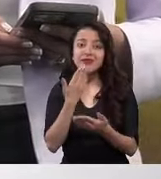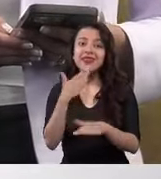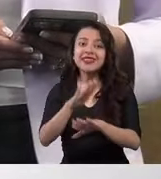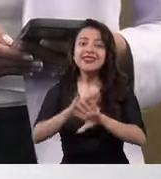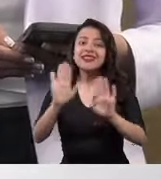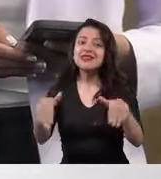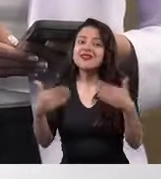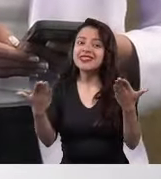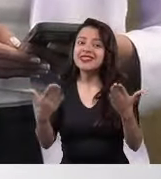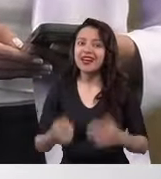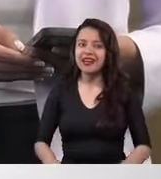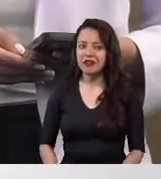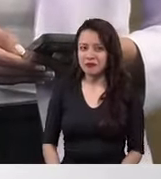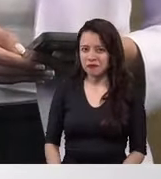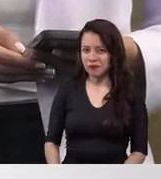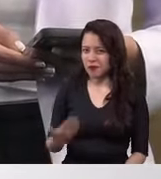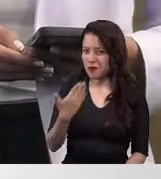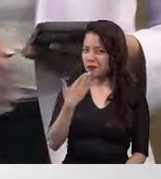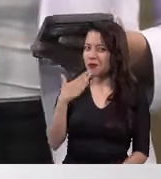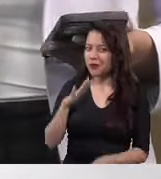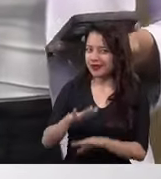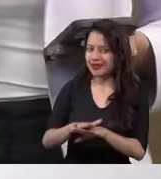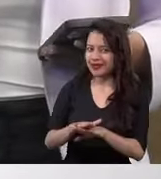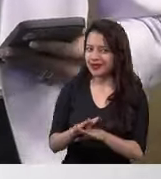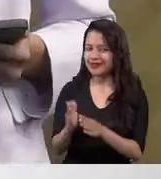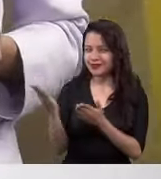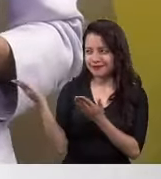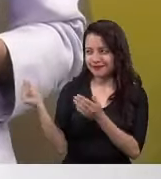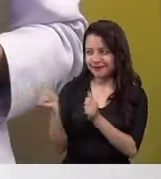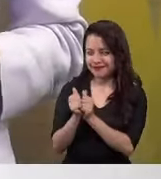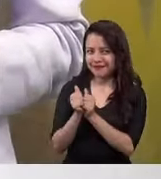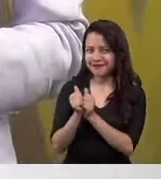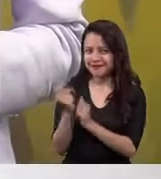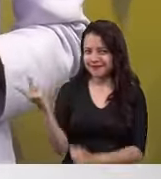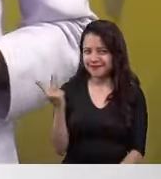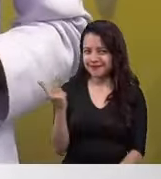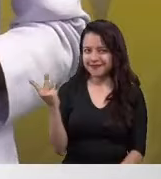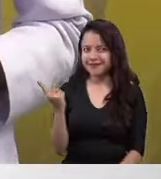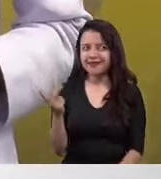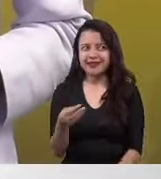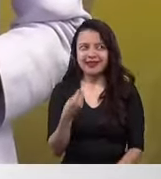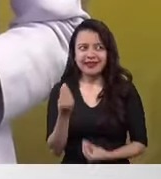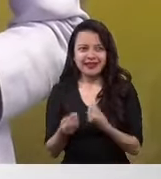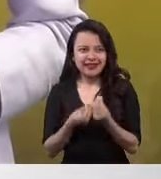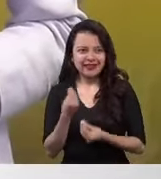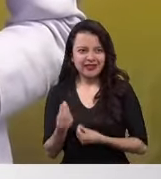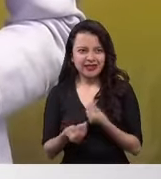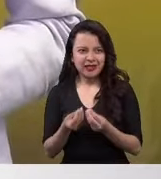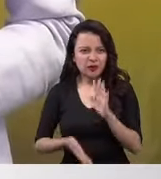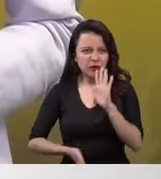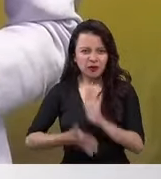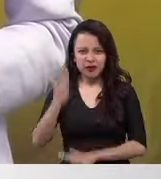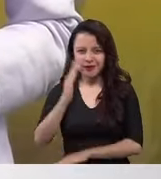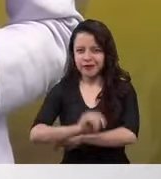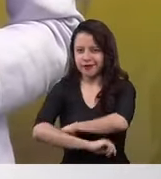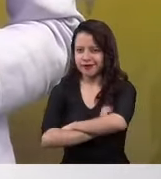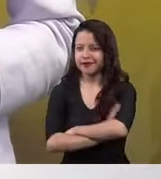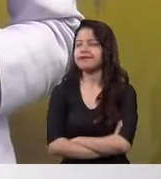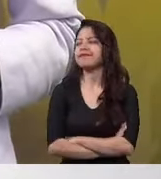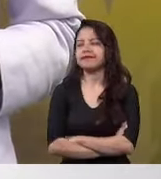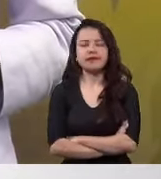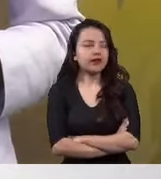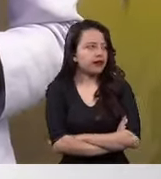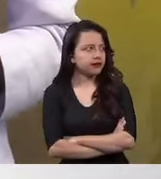están? Juan Diego, muy buenas tardes. Y ya aquí con Joana estamos diciendo qué se hizo. Pero es que ya yo me lo sospechaba desde